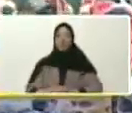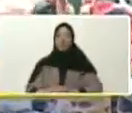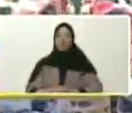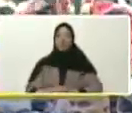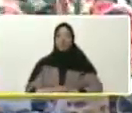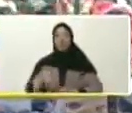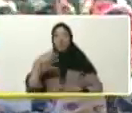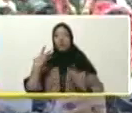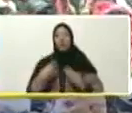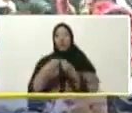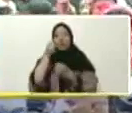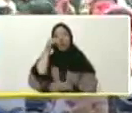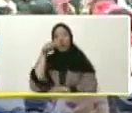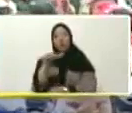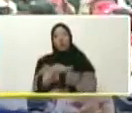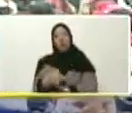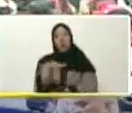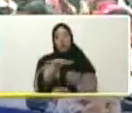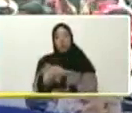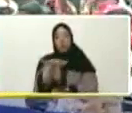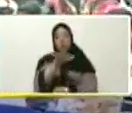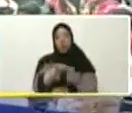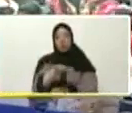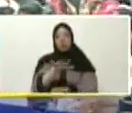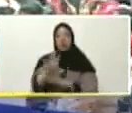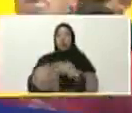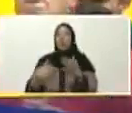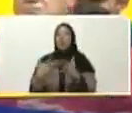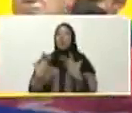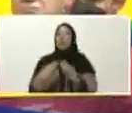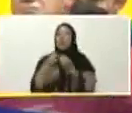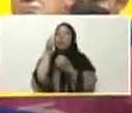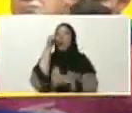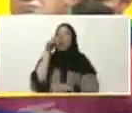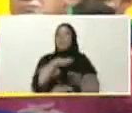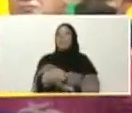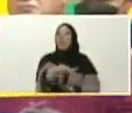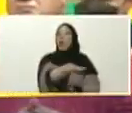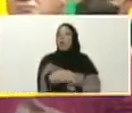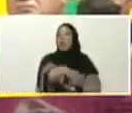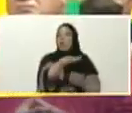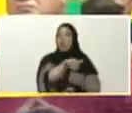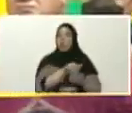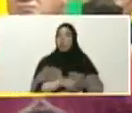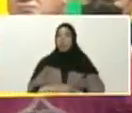con el pueblo, para el pueblo.